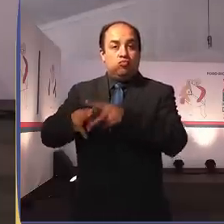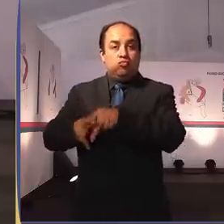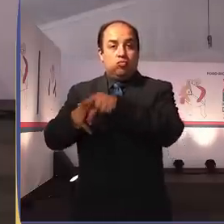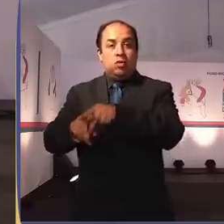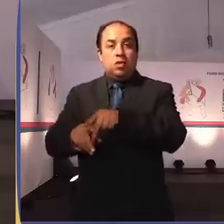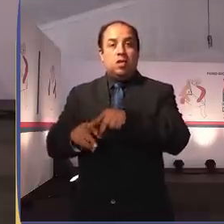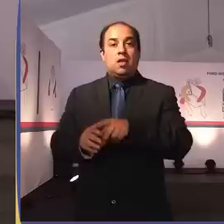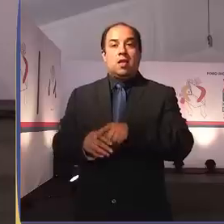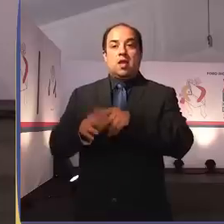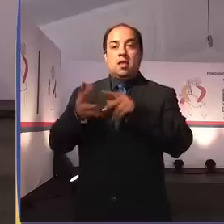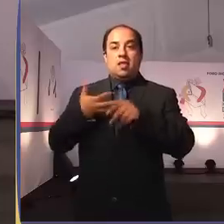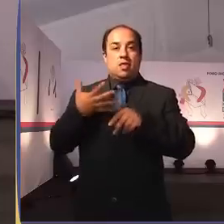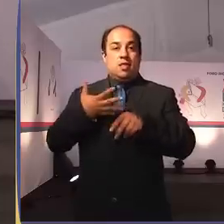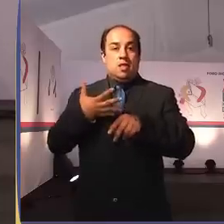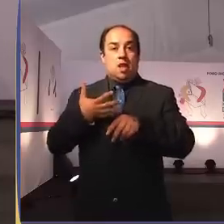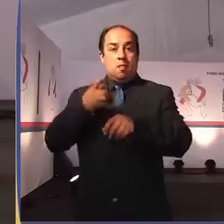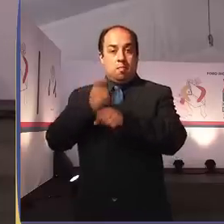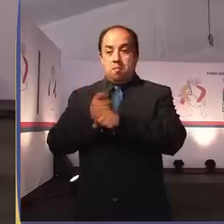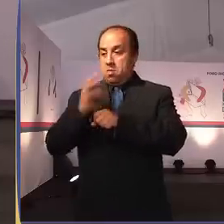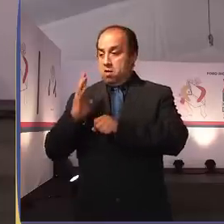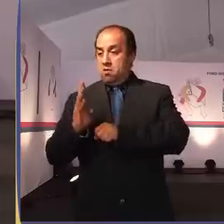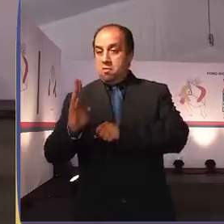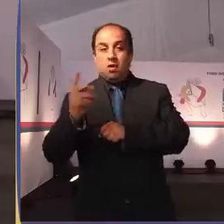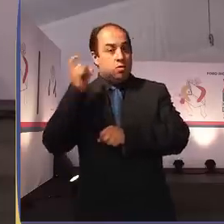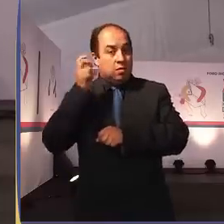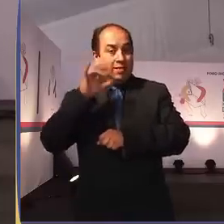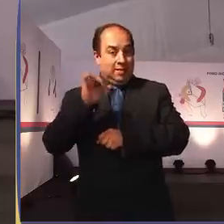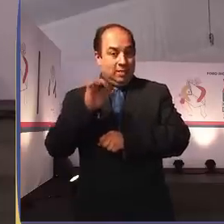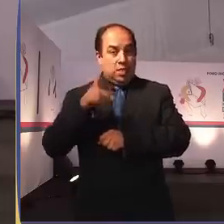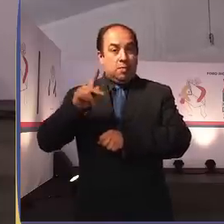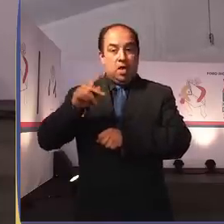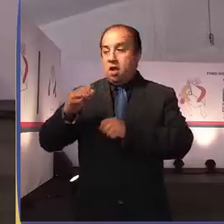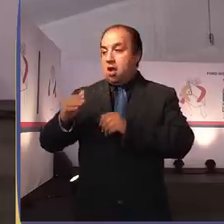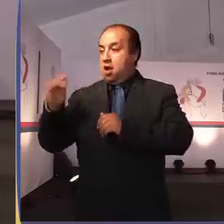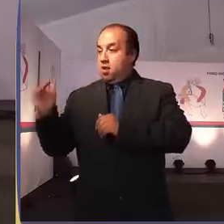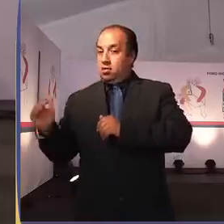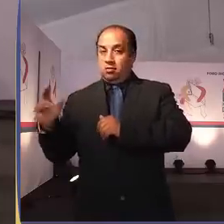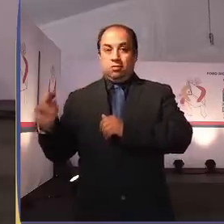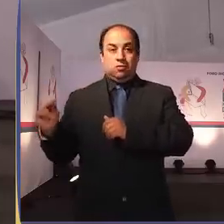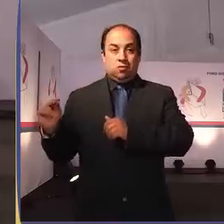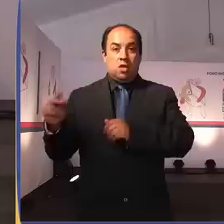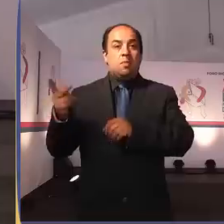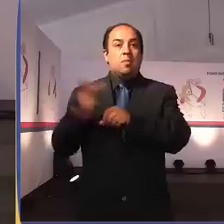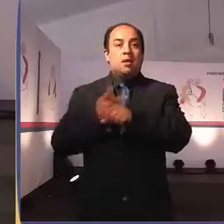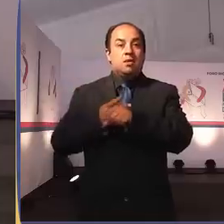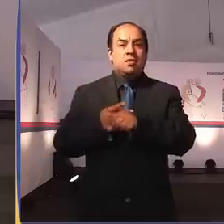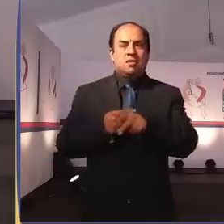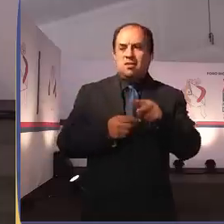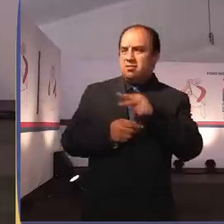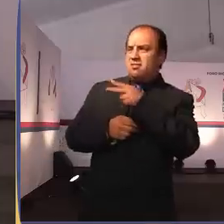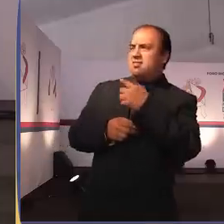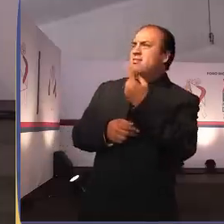fila lo oían, pero los otros no. ¿Y entonces qué pasaba? Pasaba que se volteaban y decían: ¿qué